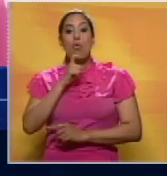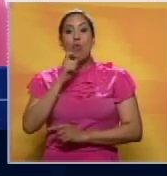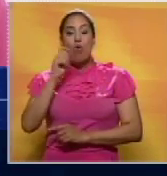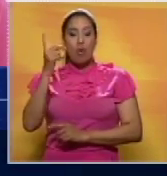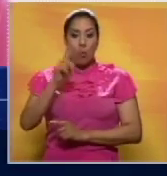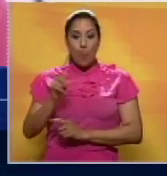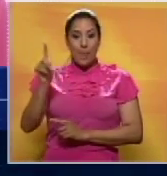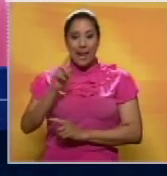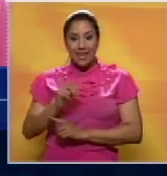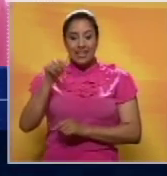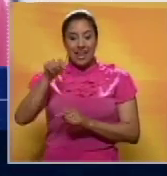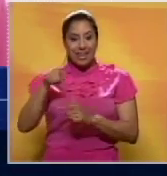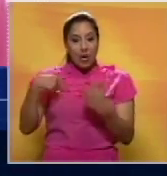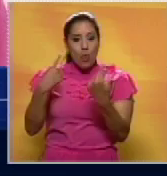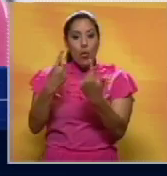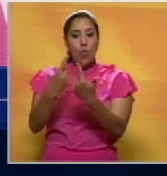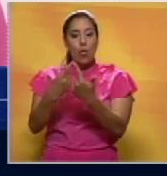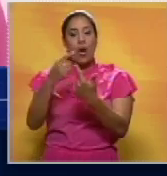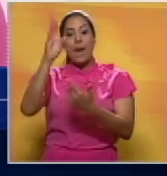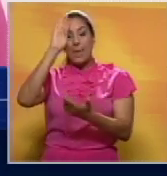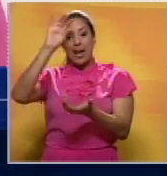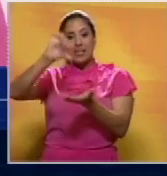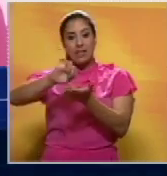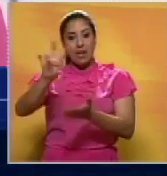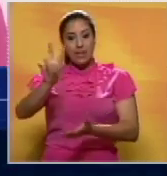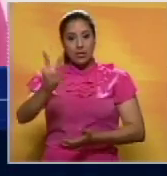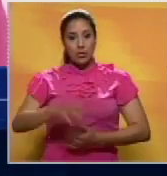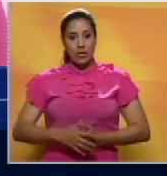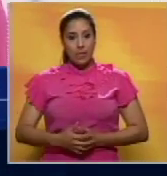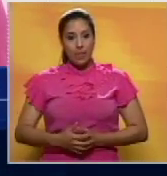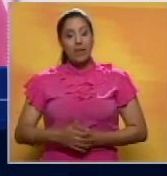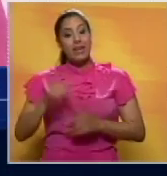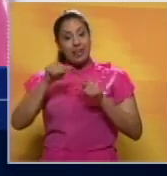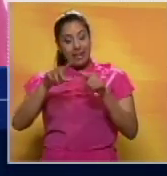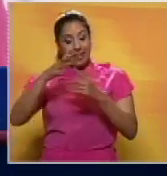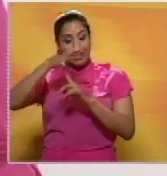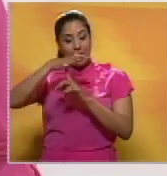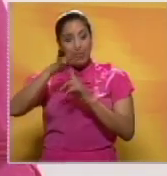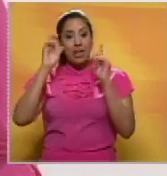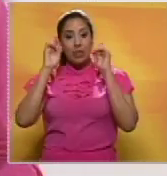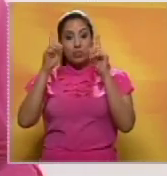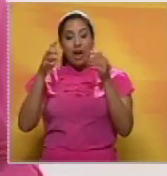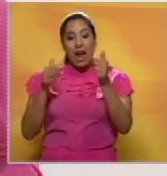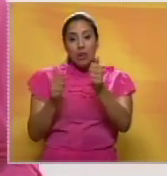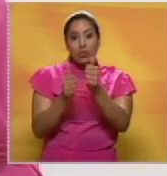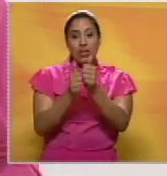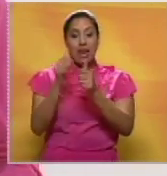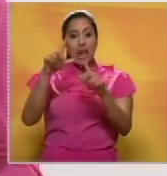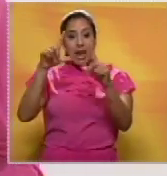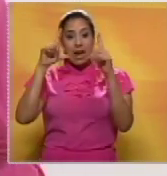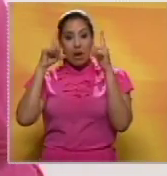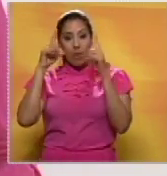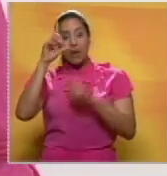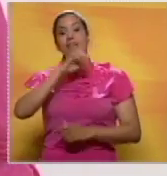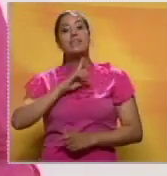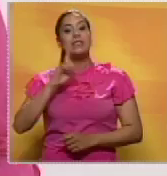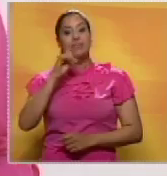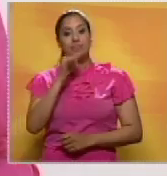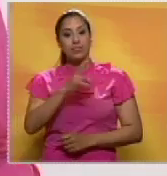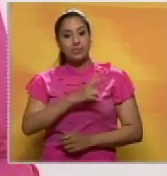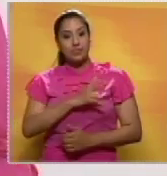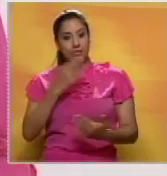entre mensualmente a las arcas del Banco Central de Venezuela. Desde el terminal auxiliar de Maiquetía, Diana